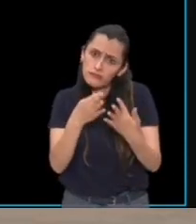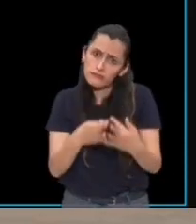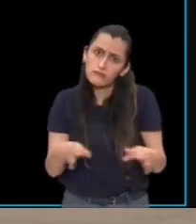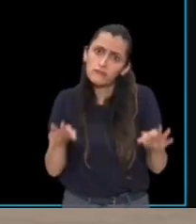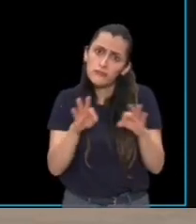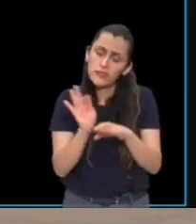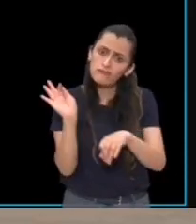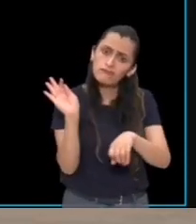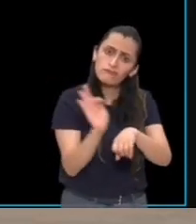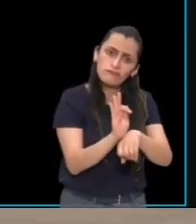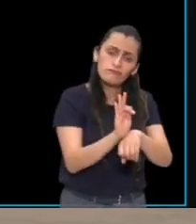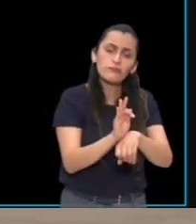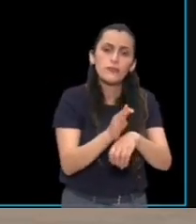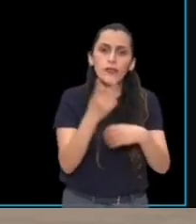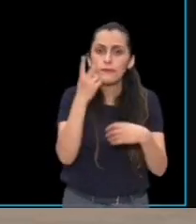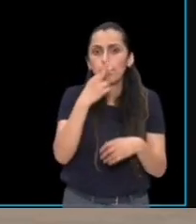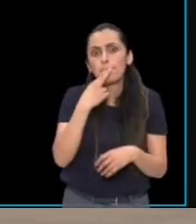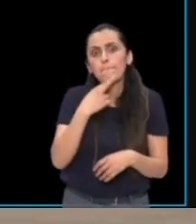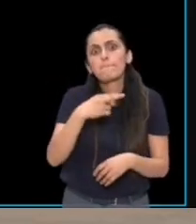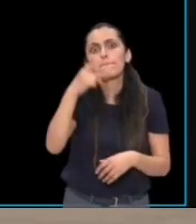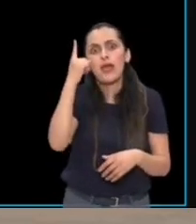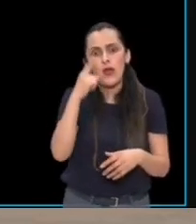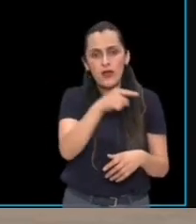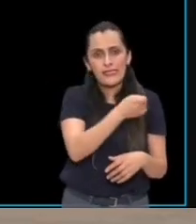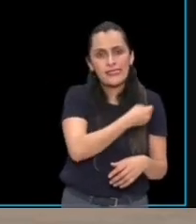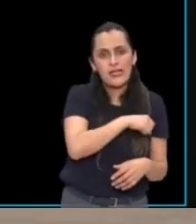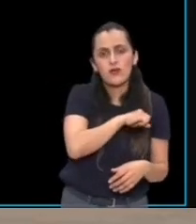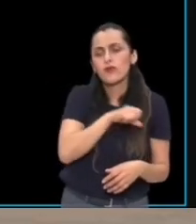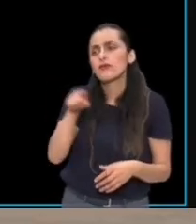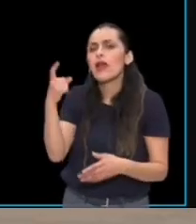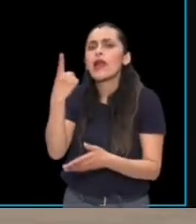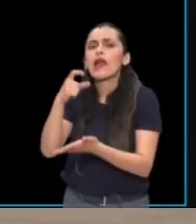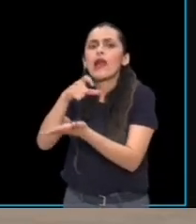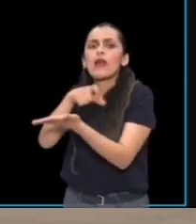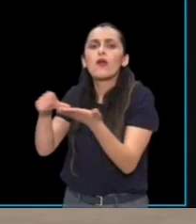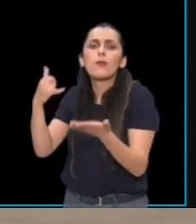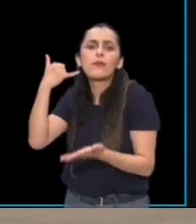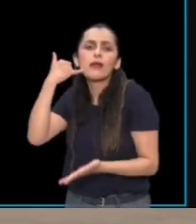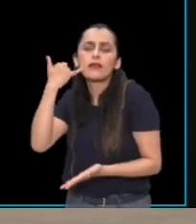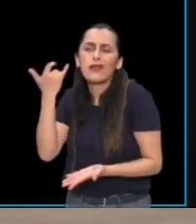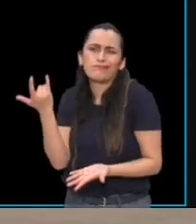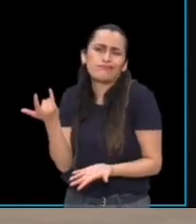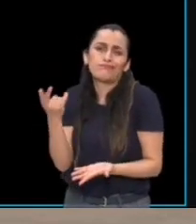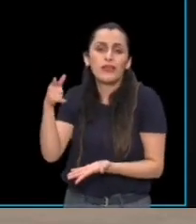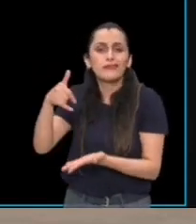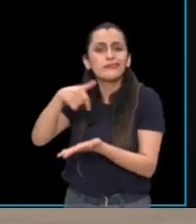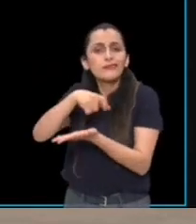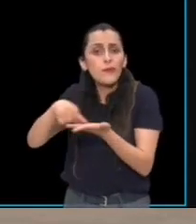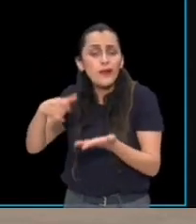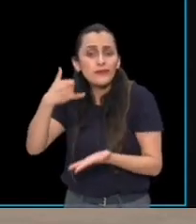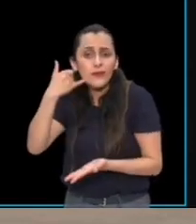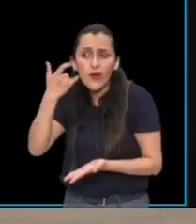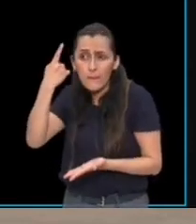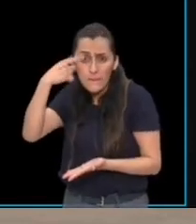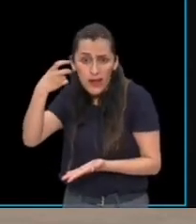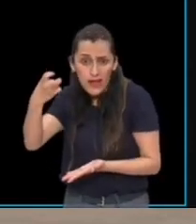de muchos beneficios y creo que viene muchísimo más al caso que en el caso de la telefonía celular. Permítame. La telefonía celular, francamente, a mí se me hace que es un despropósito y nosotros estaríamos